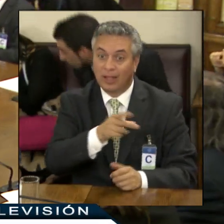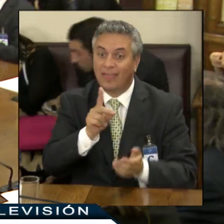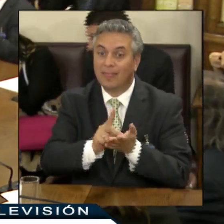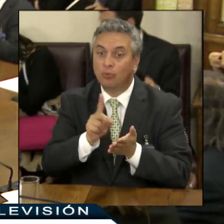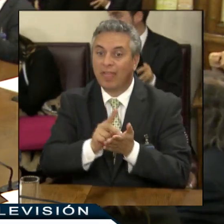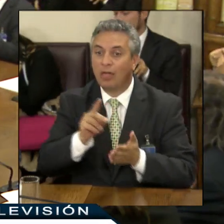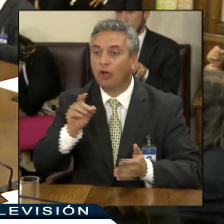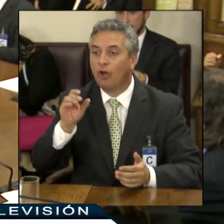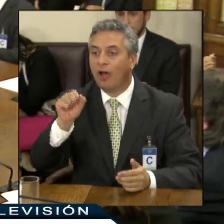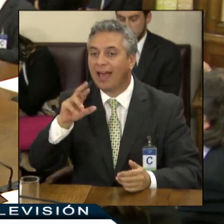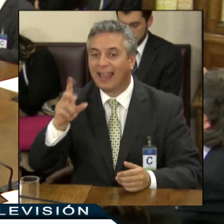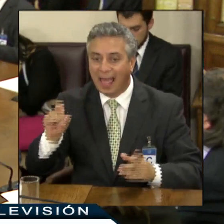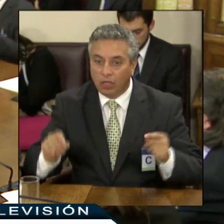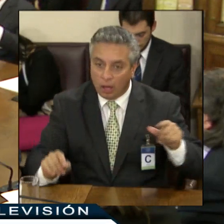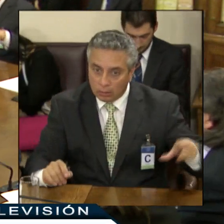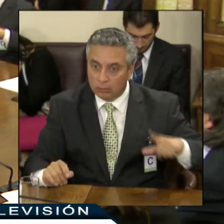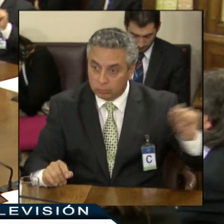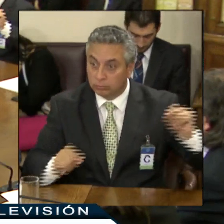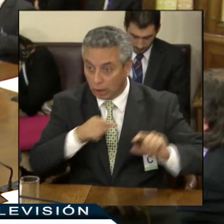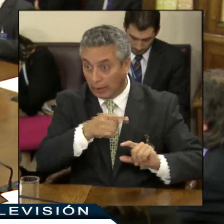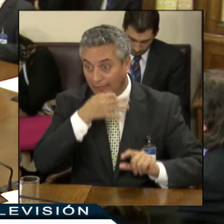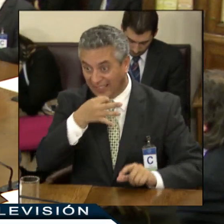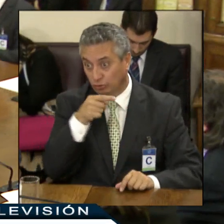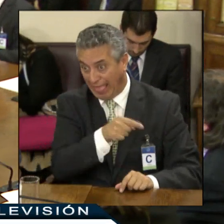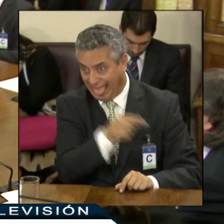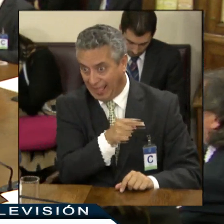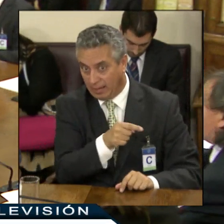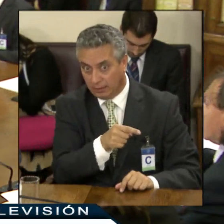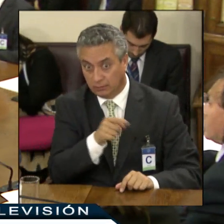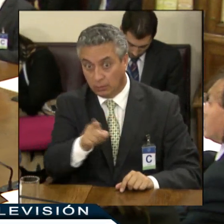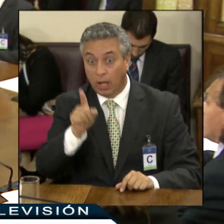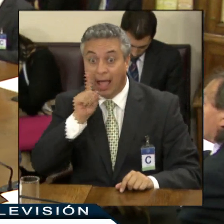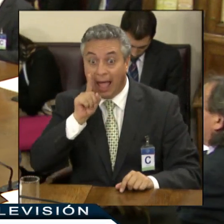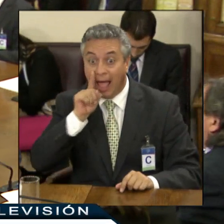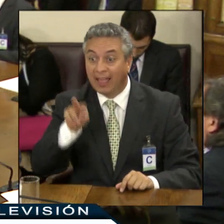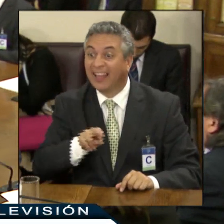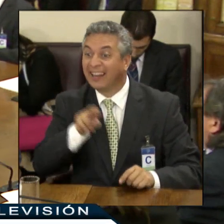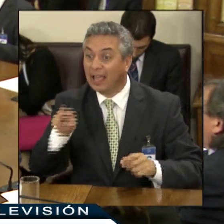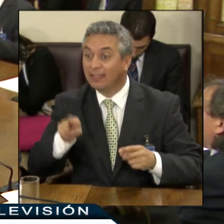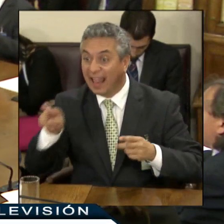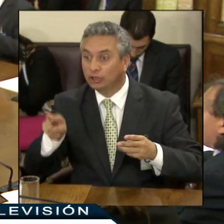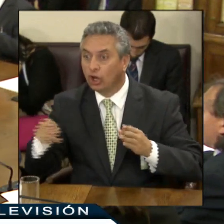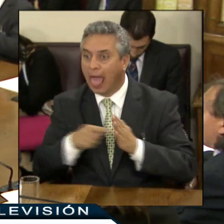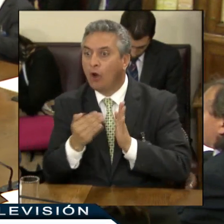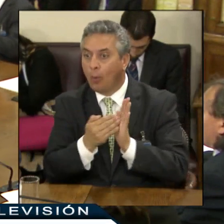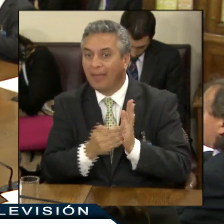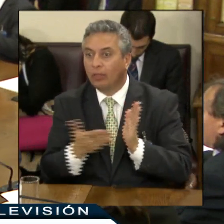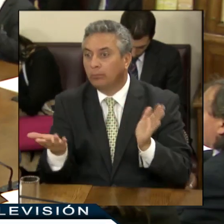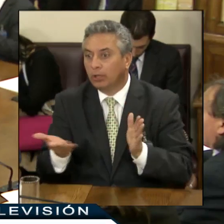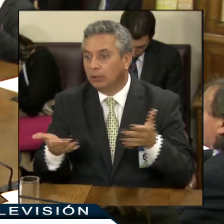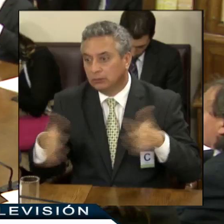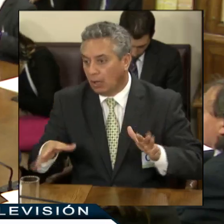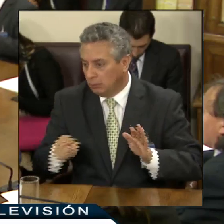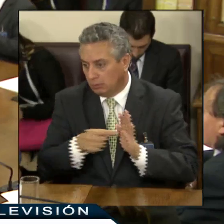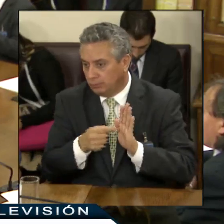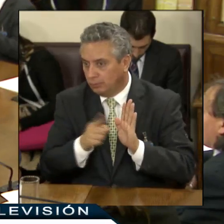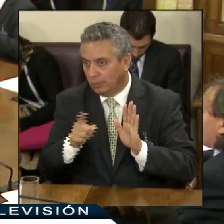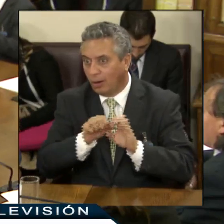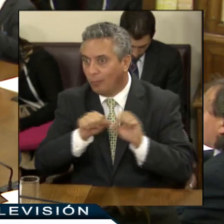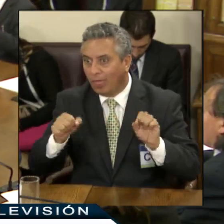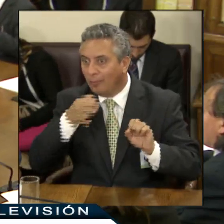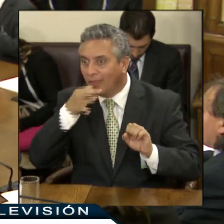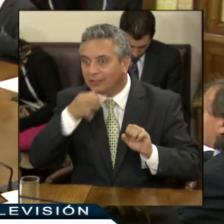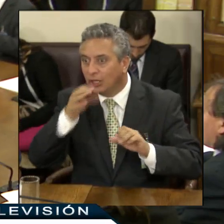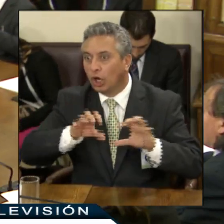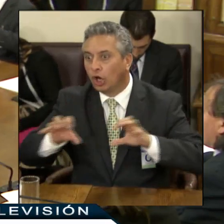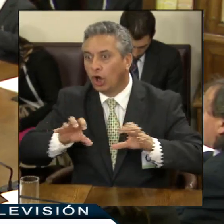diputado se retiró pero me voy a referir a lo que señaló él hay reiteración de argumentos naturalmente porque la cuestión consolidad y es una sola no podemos decir cosas